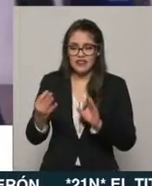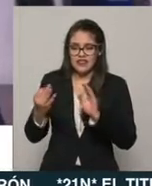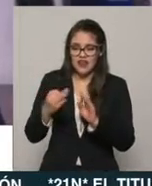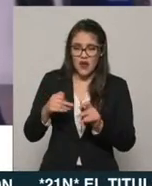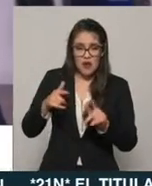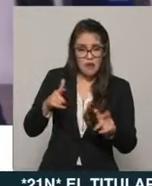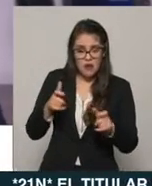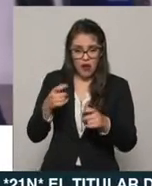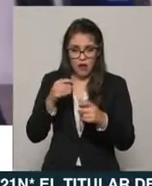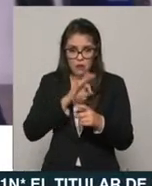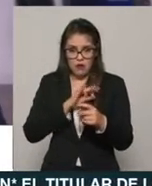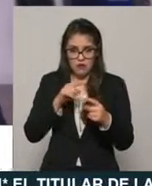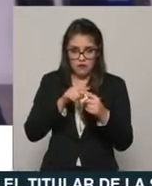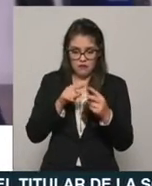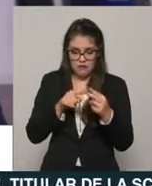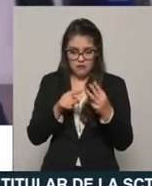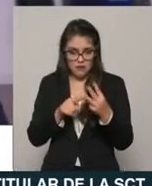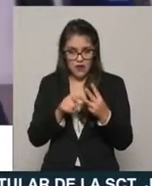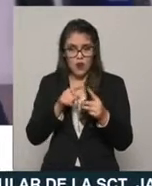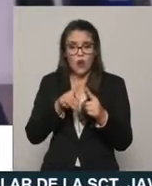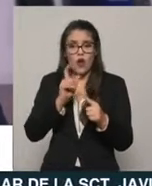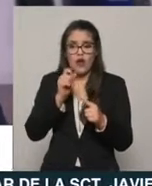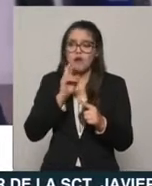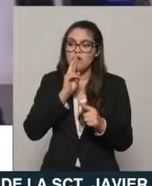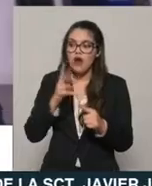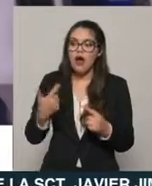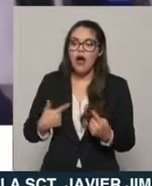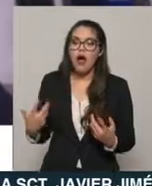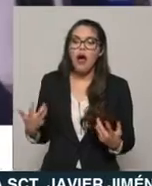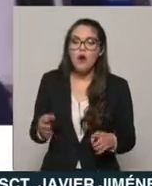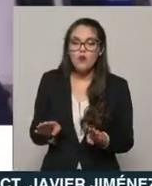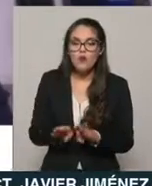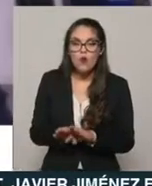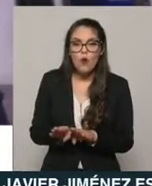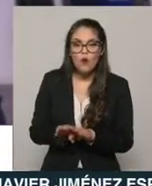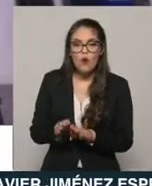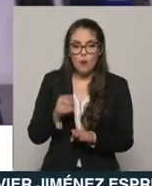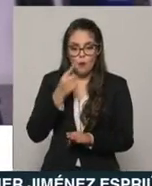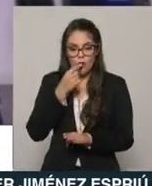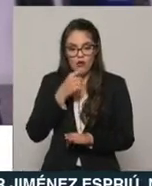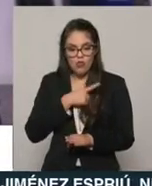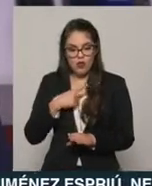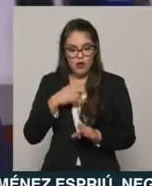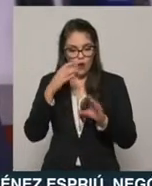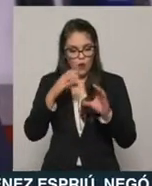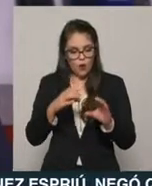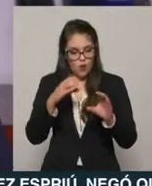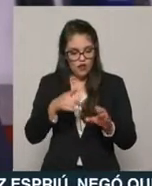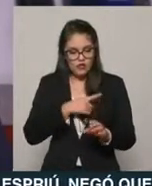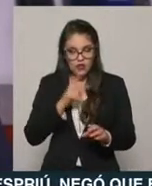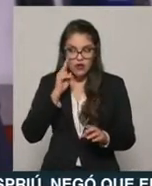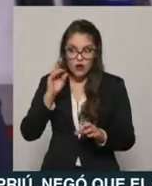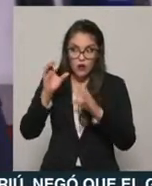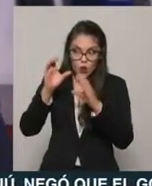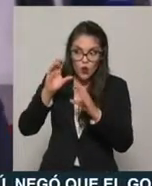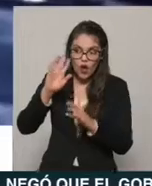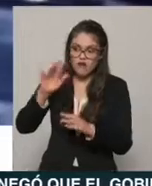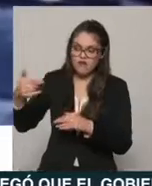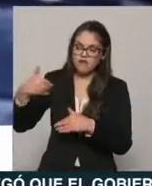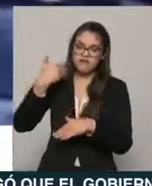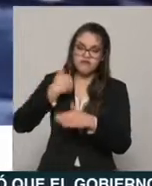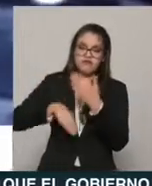3 factores, tenemos la respuesta física, que es cómo el policía lo vamos a entrenar para responder a